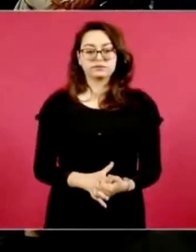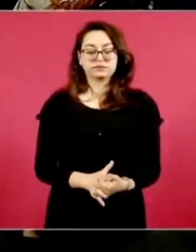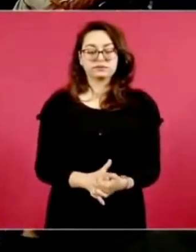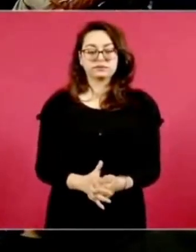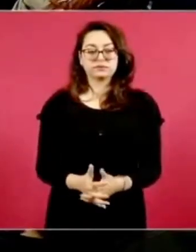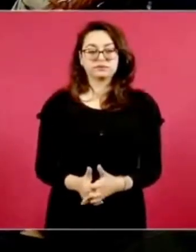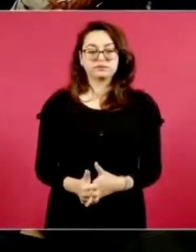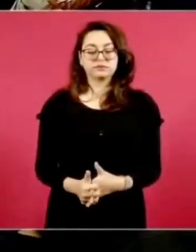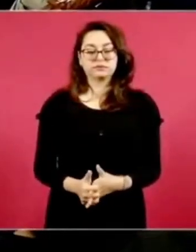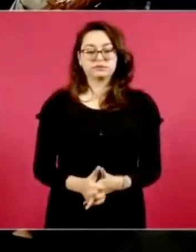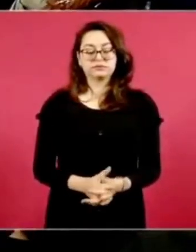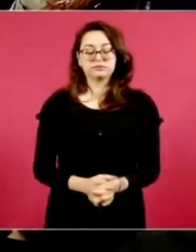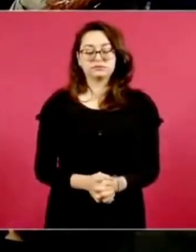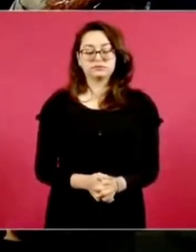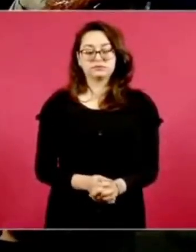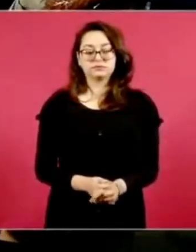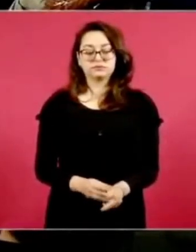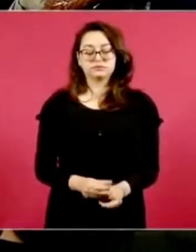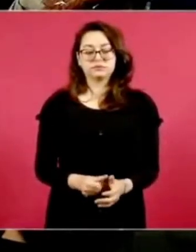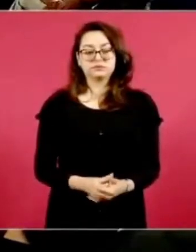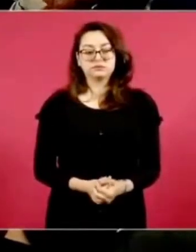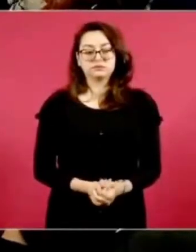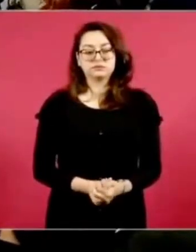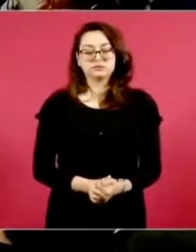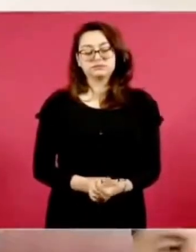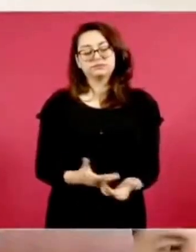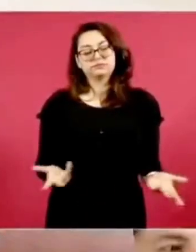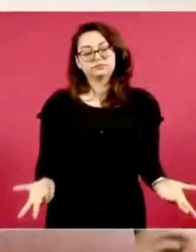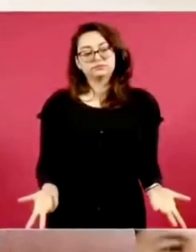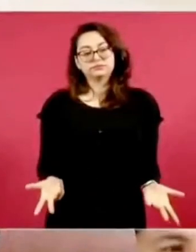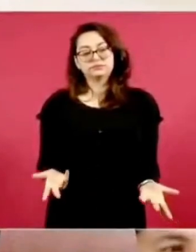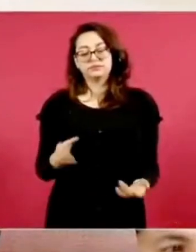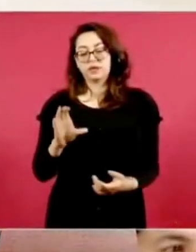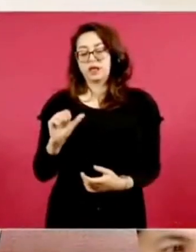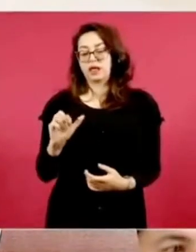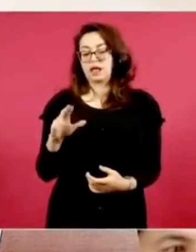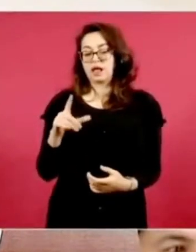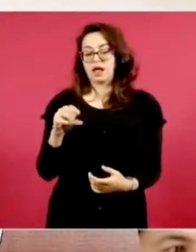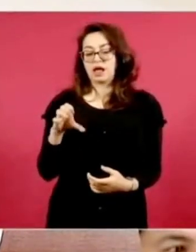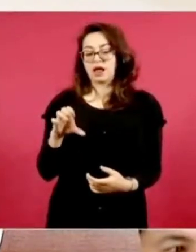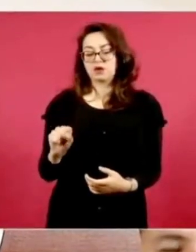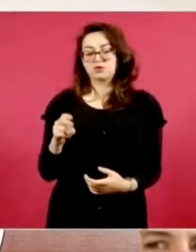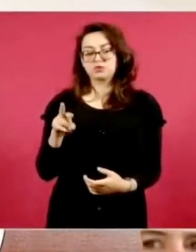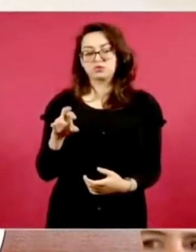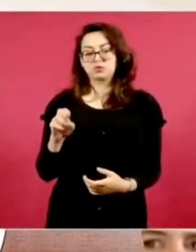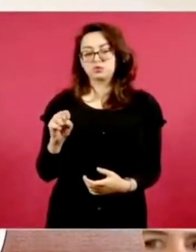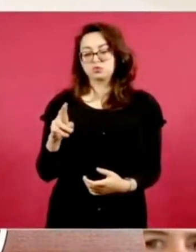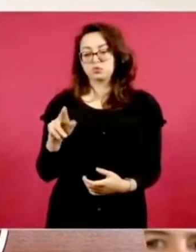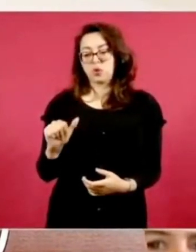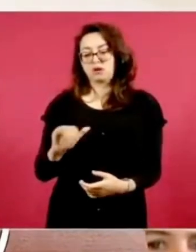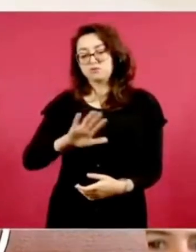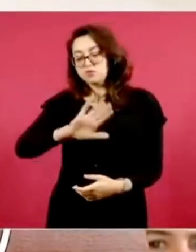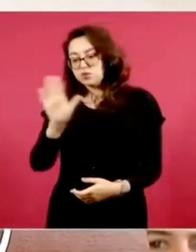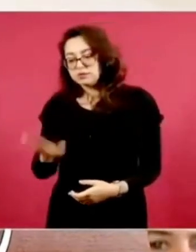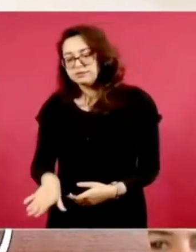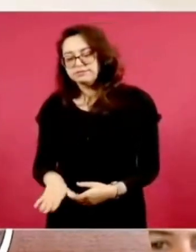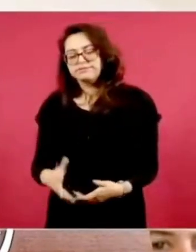Bueno, pues mi pésame a los familiares de Carlos Ursúa. Lamento mucho